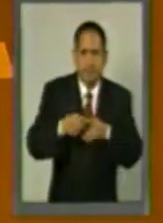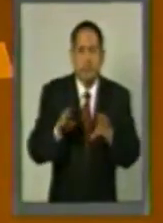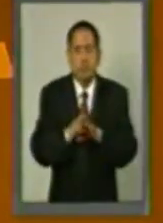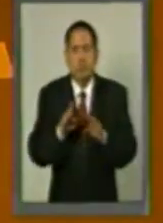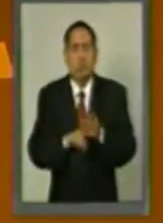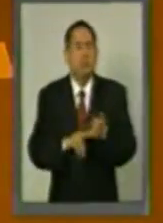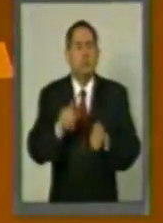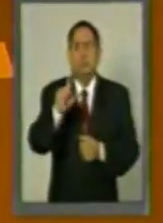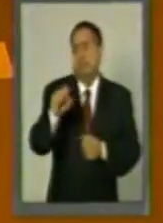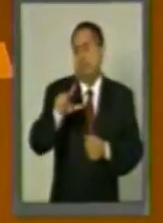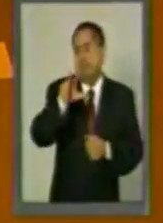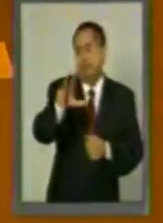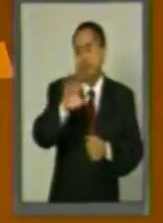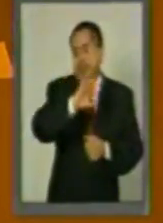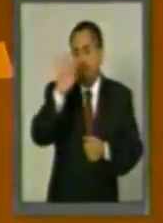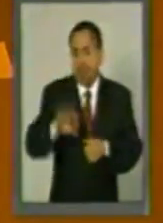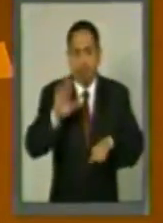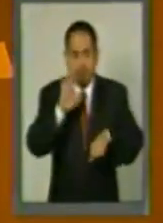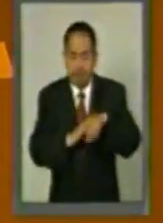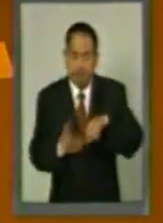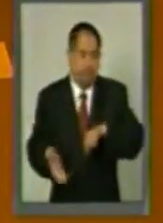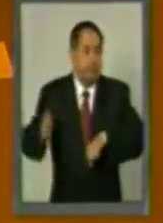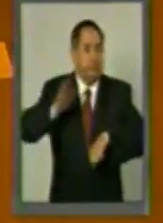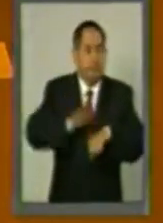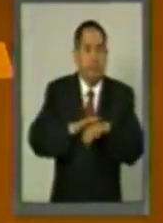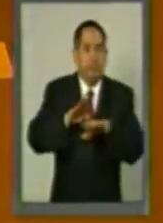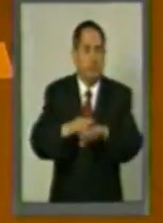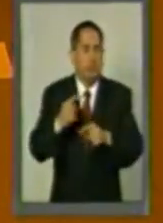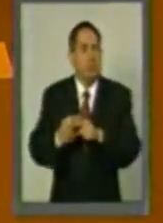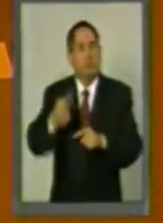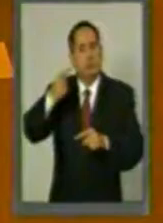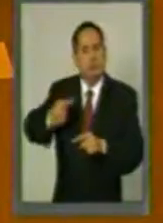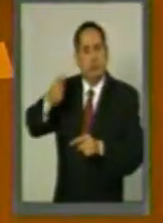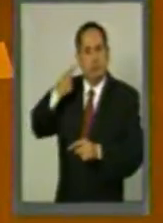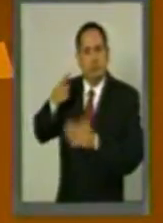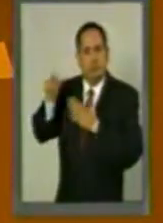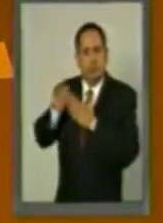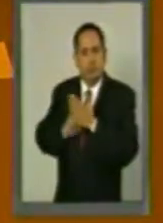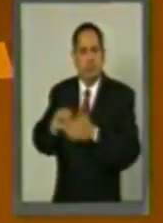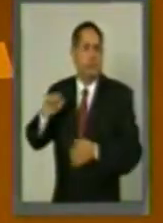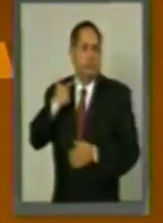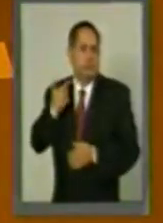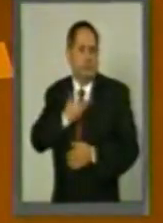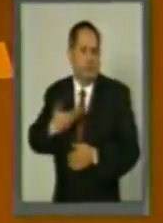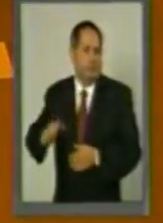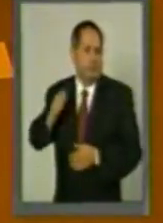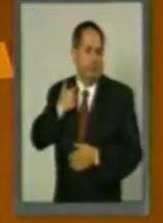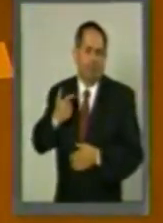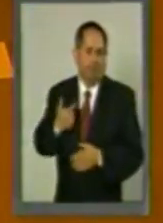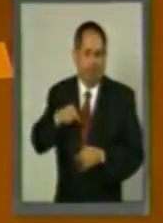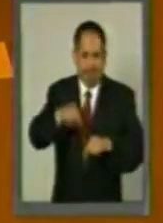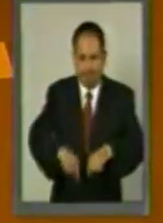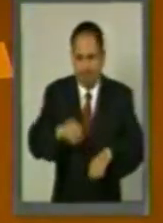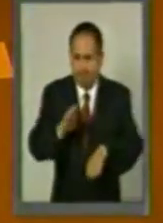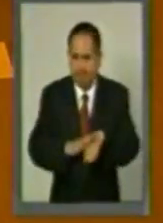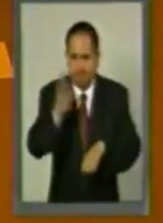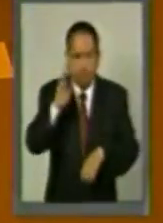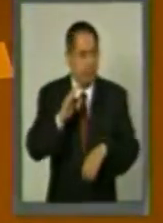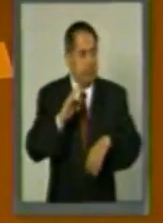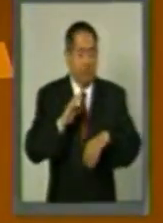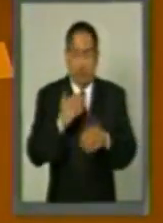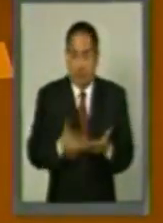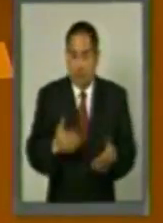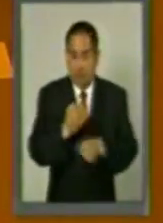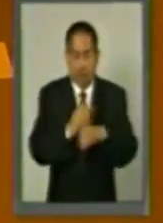el 28% más respecto de los sexenios anteriores y se coloca en la cifra más alta en